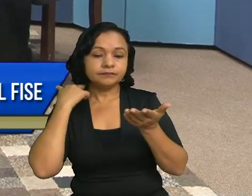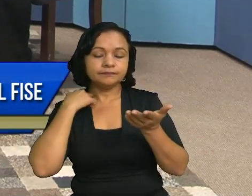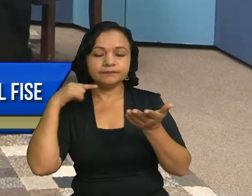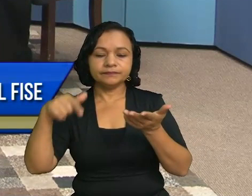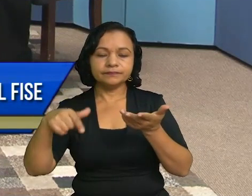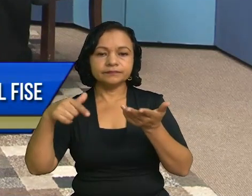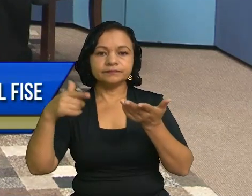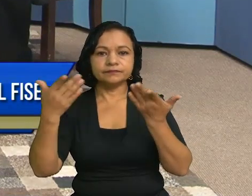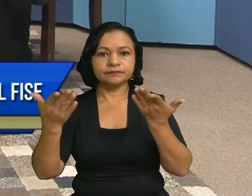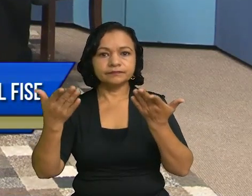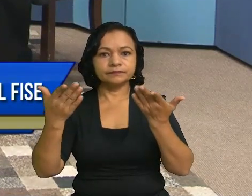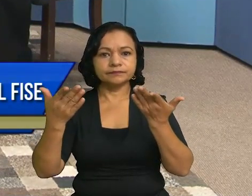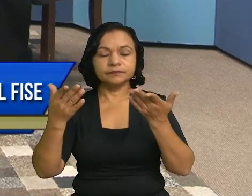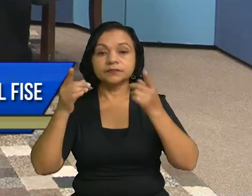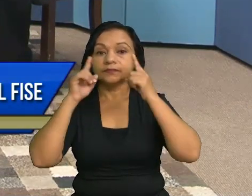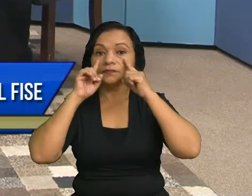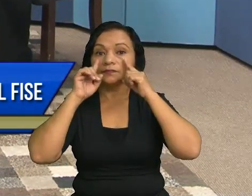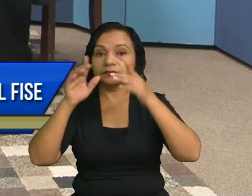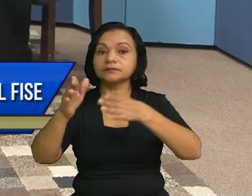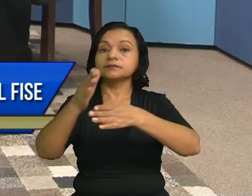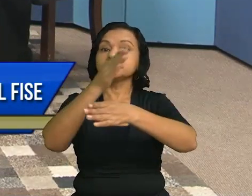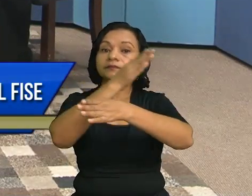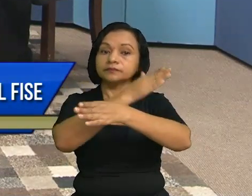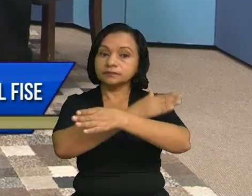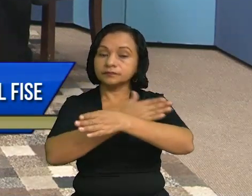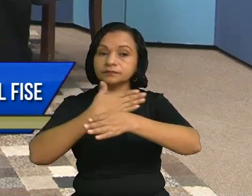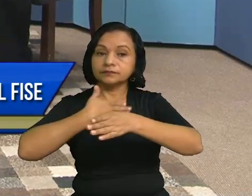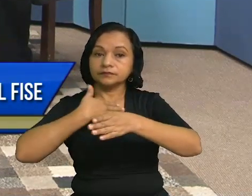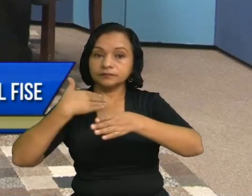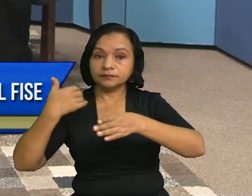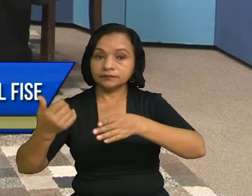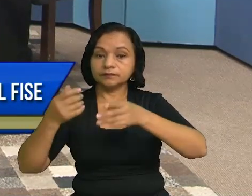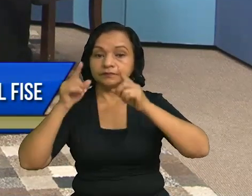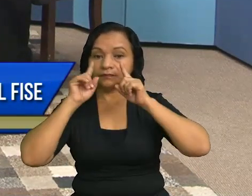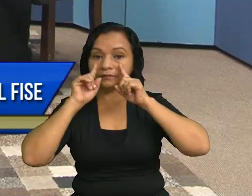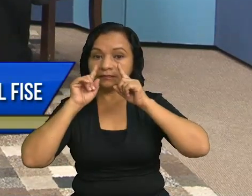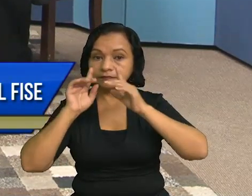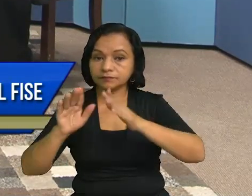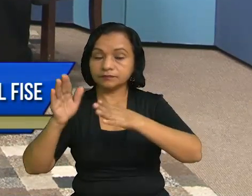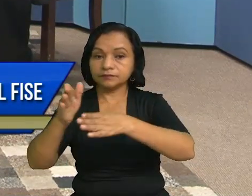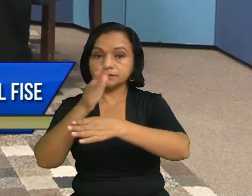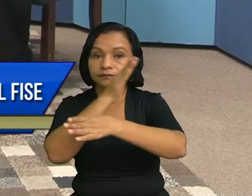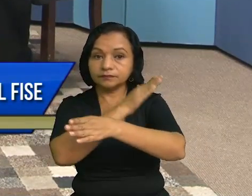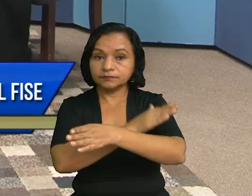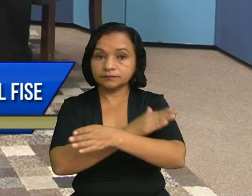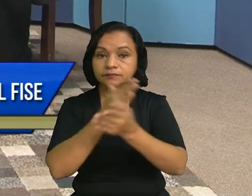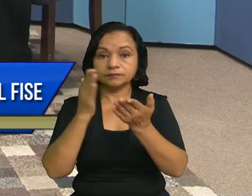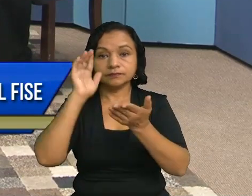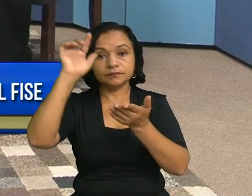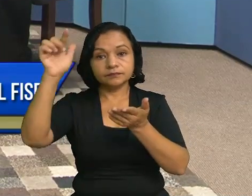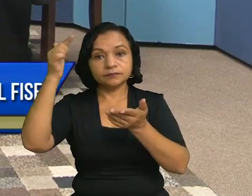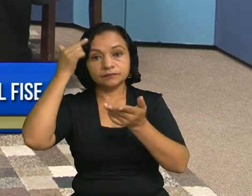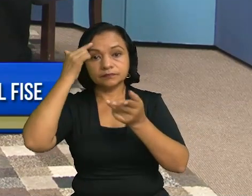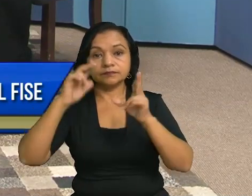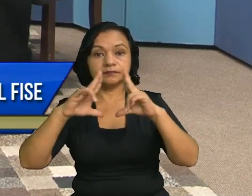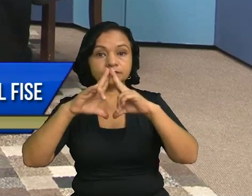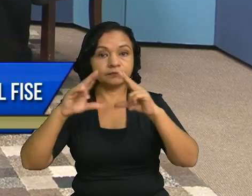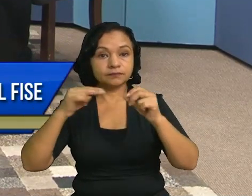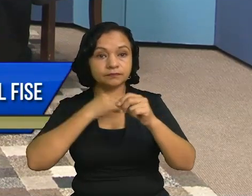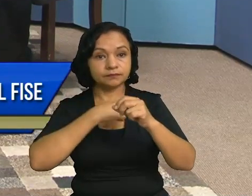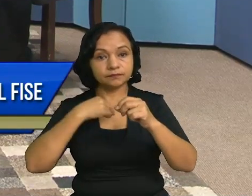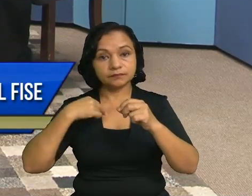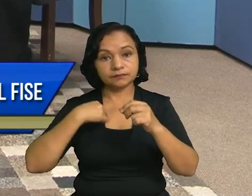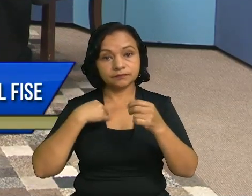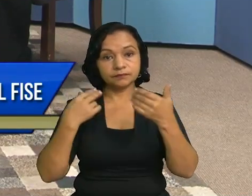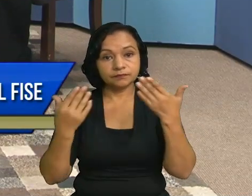actitud de prevenir si la actitud la acción de prevención que tiene nuestro gobierno entonces no había